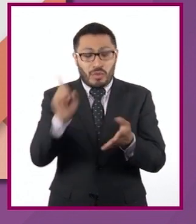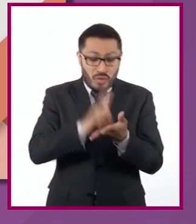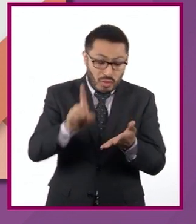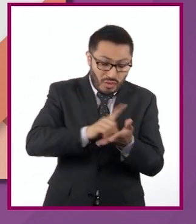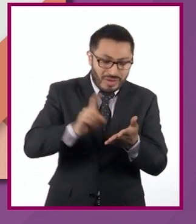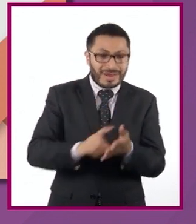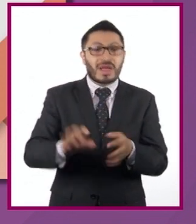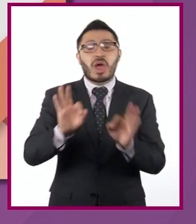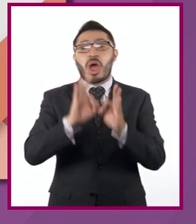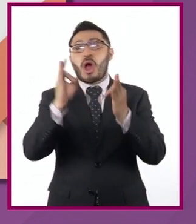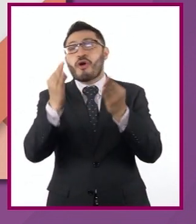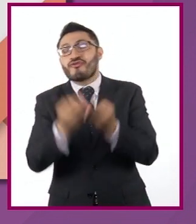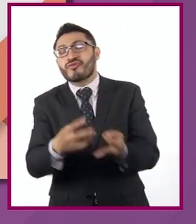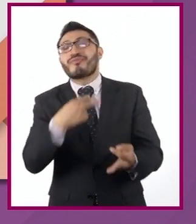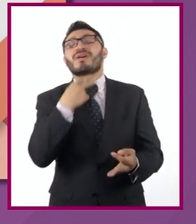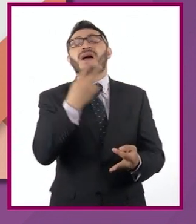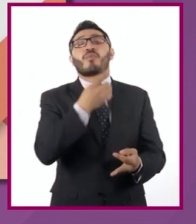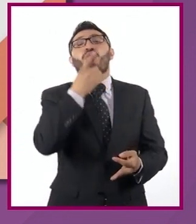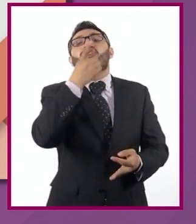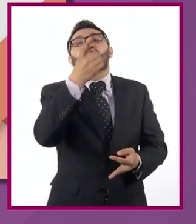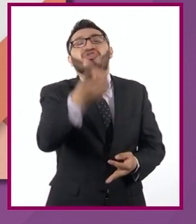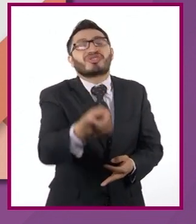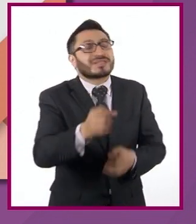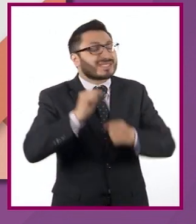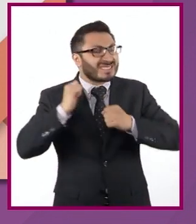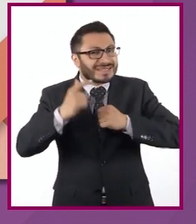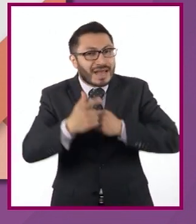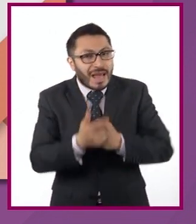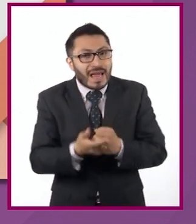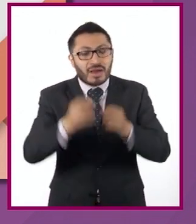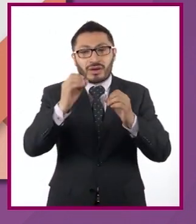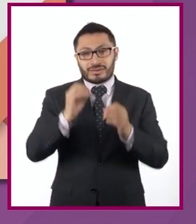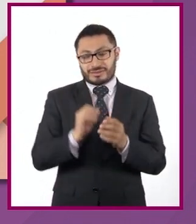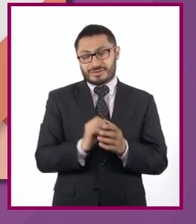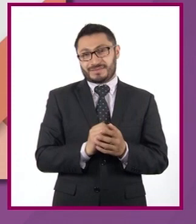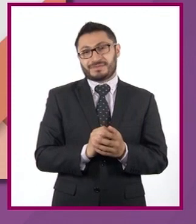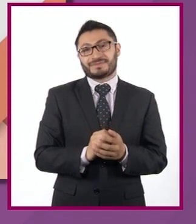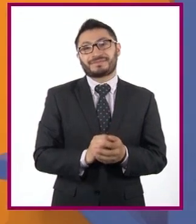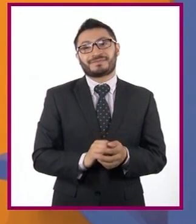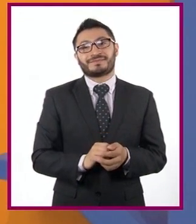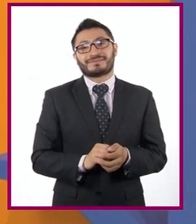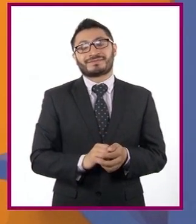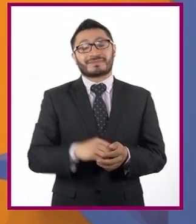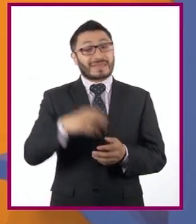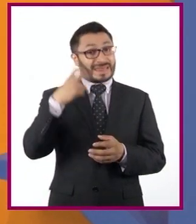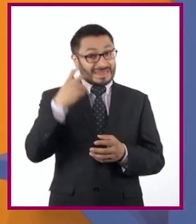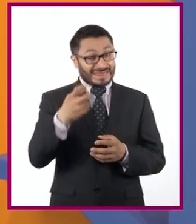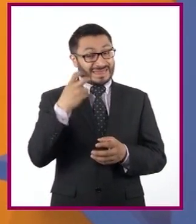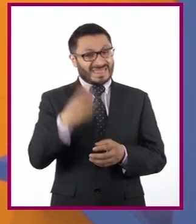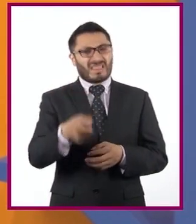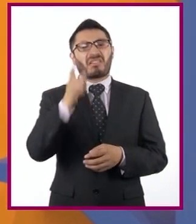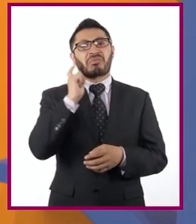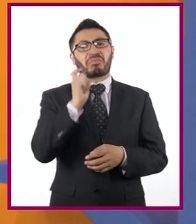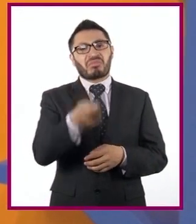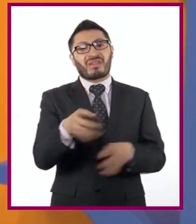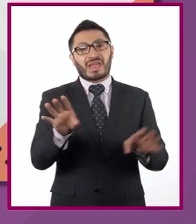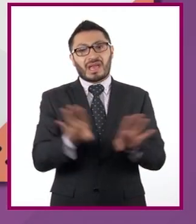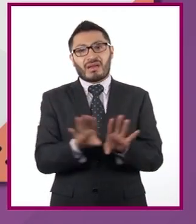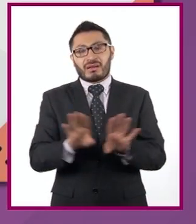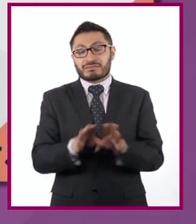articular o emitir oralmente un sonido o conjunto de sonidos. Esto quiere decir